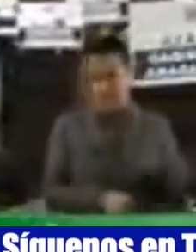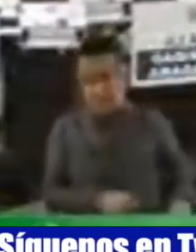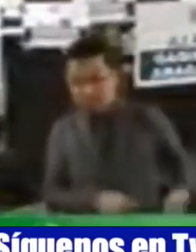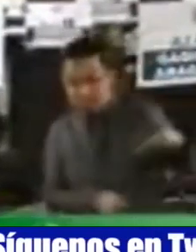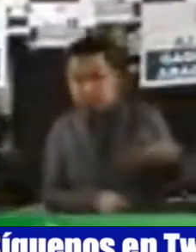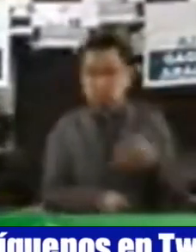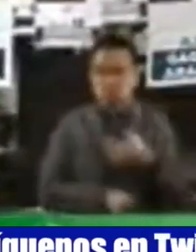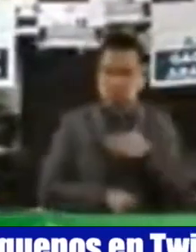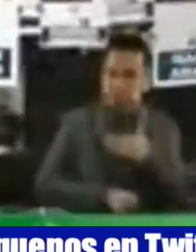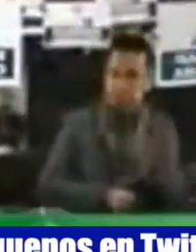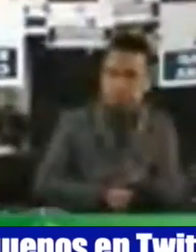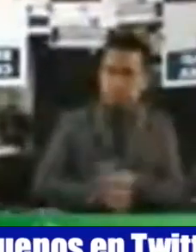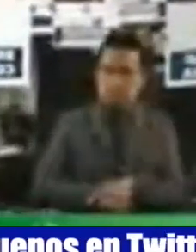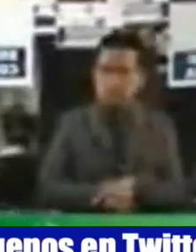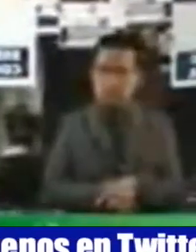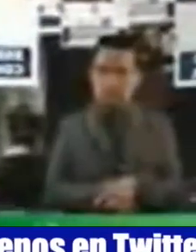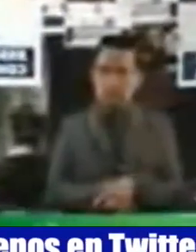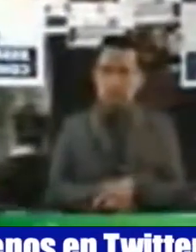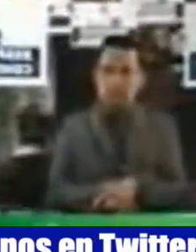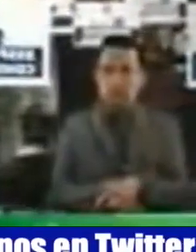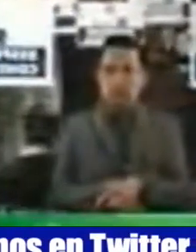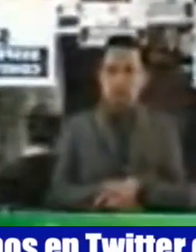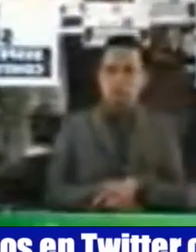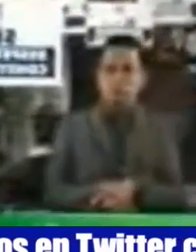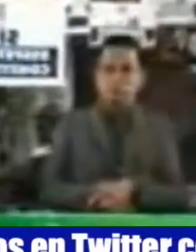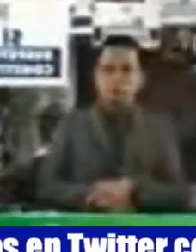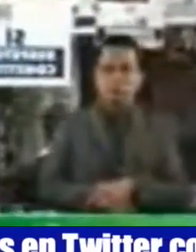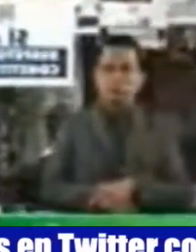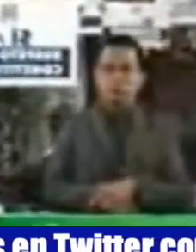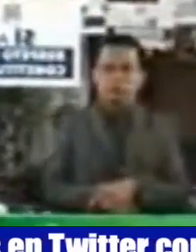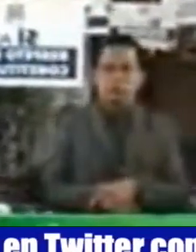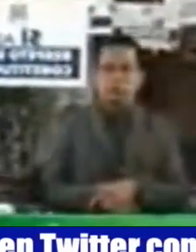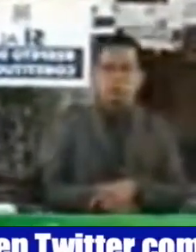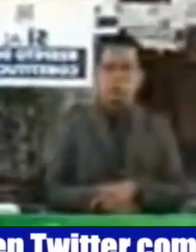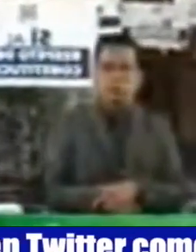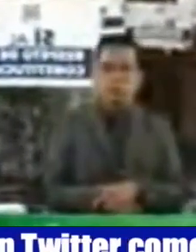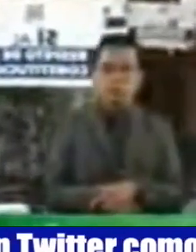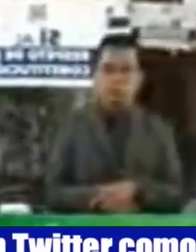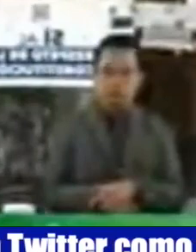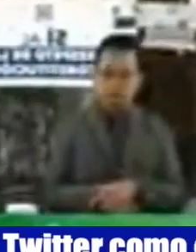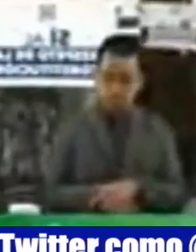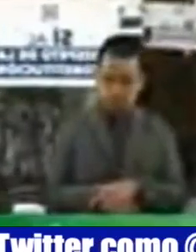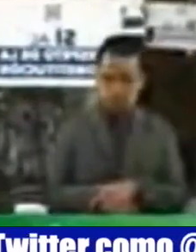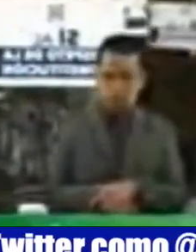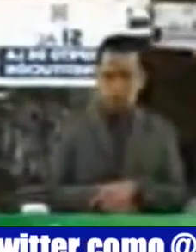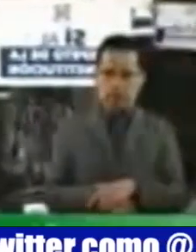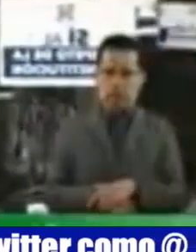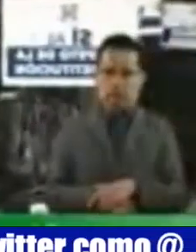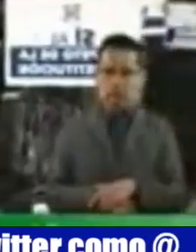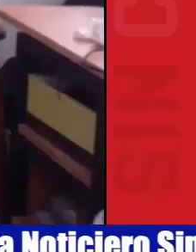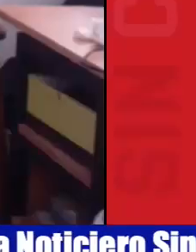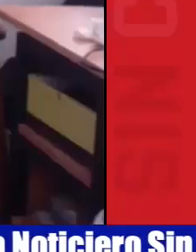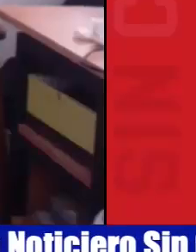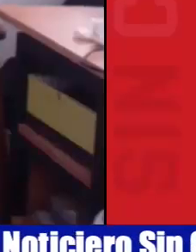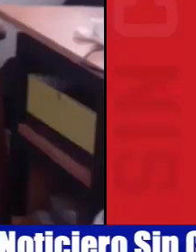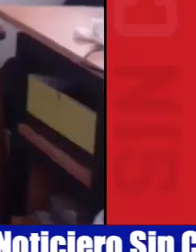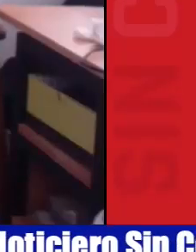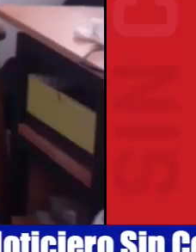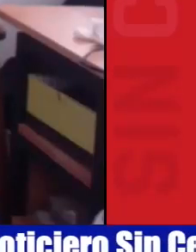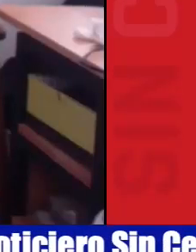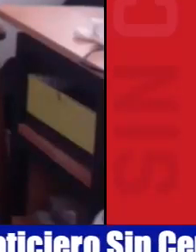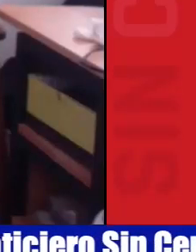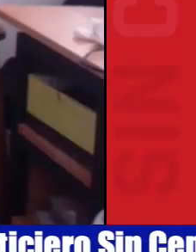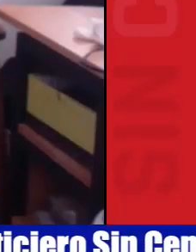aplastaron políticamente, que les pasó un aplanador electoral en 2018 hasta la fecha, y que deberían de asumir su papel